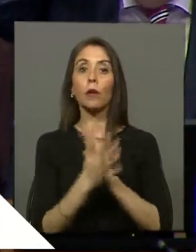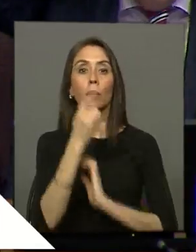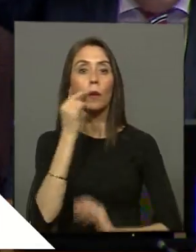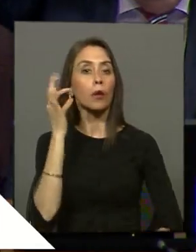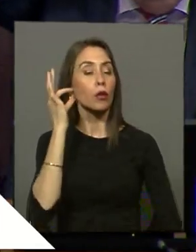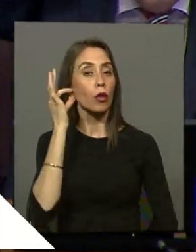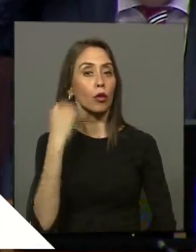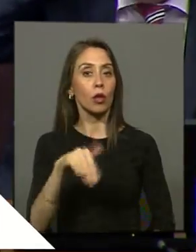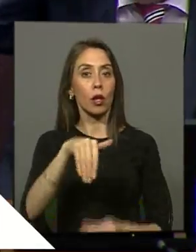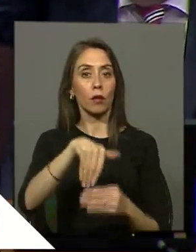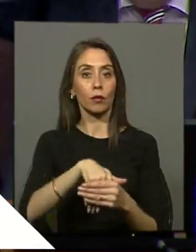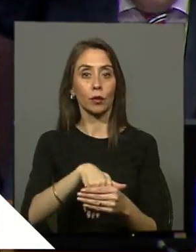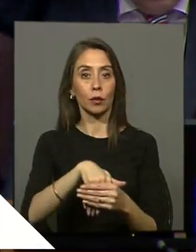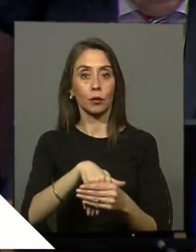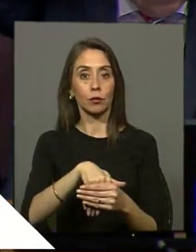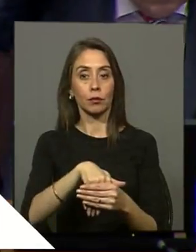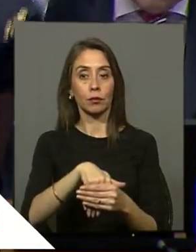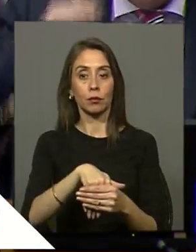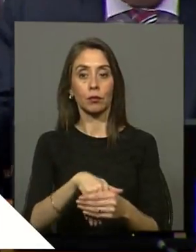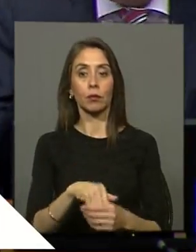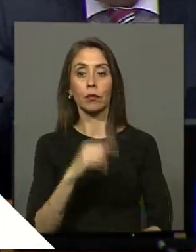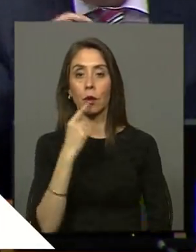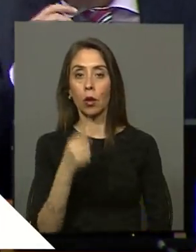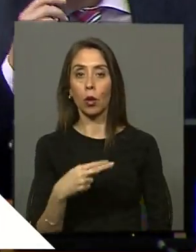todos hubo